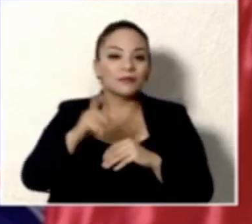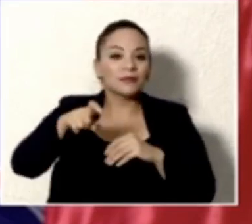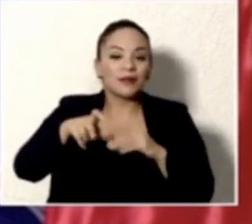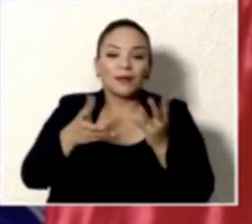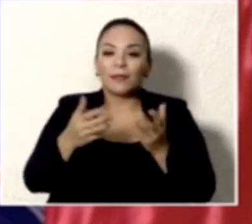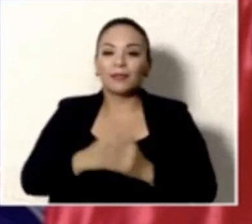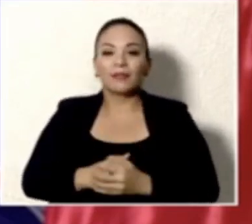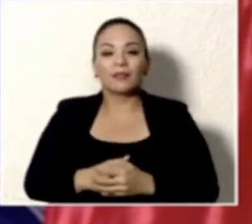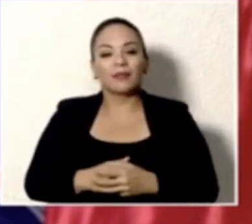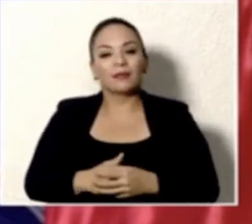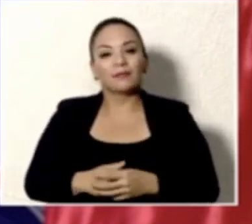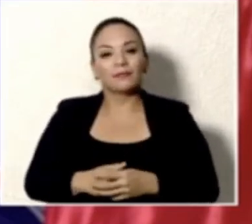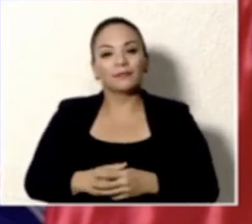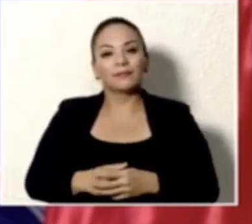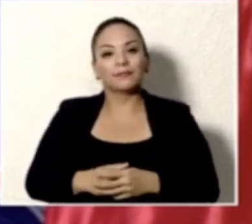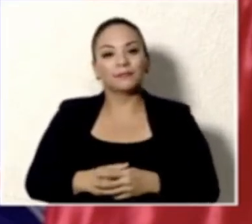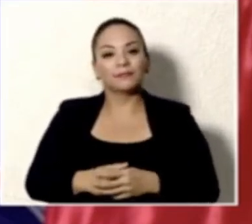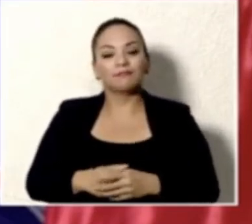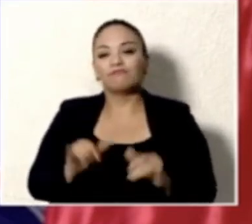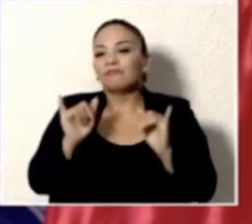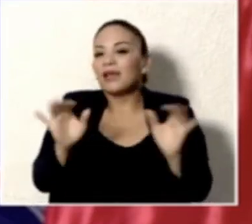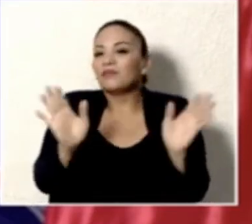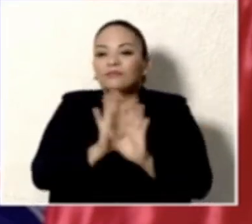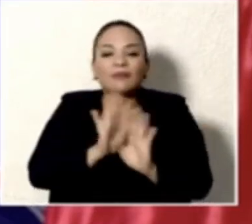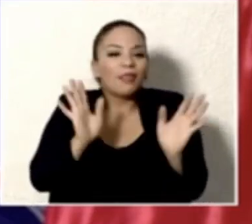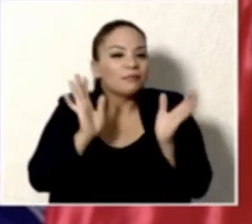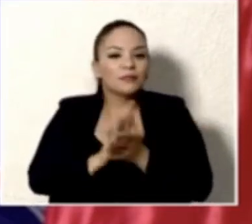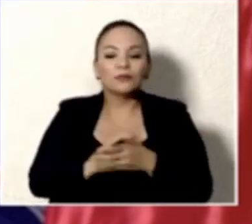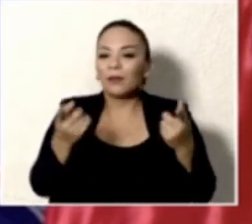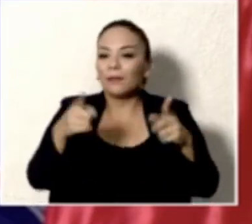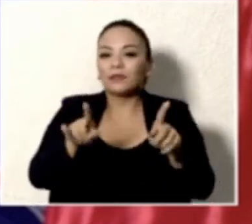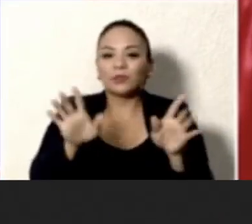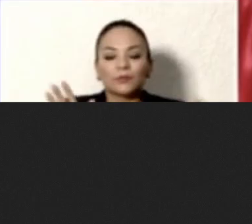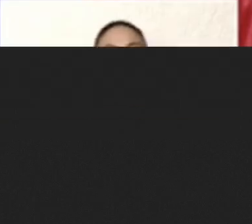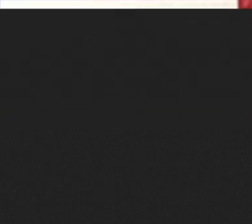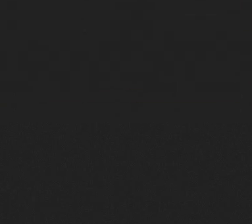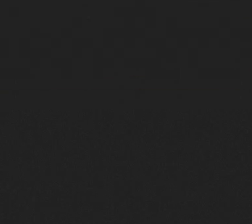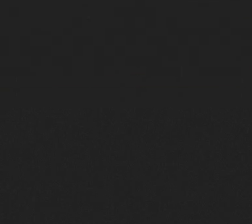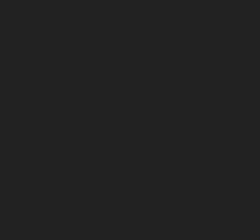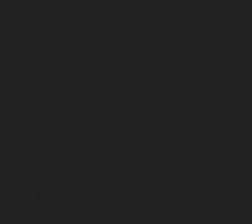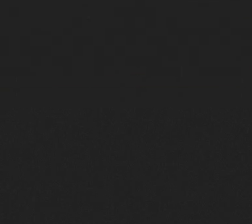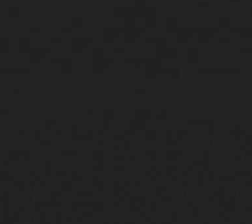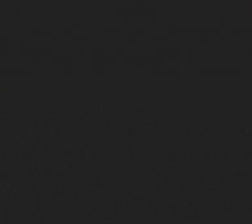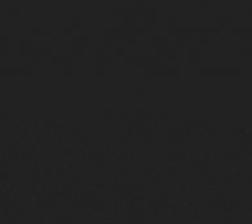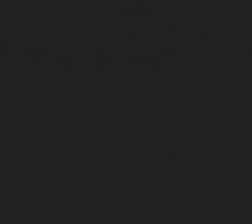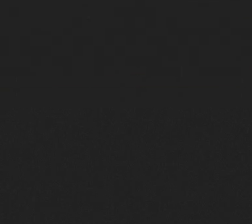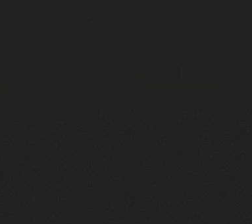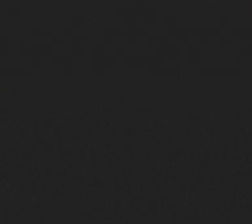Eso fue todo lo que pasó. Gracias.